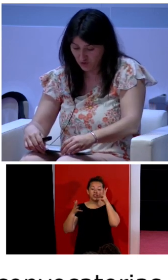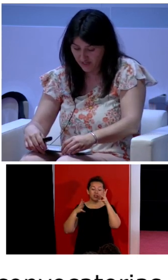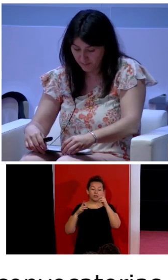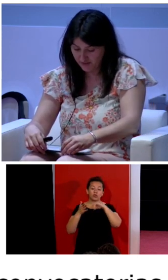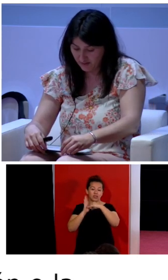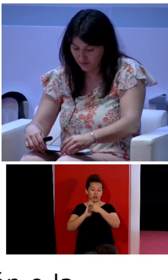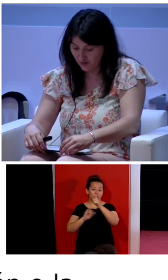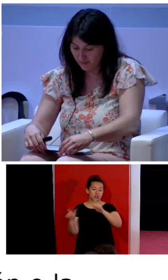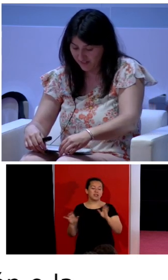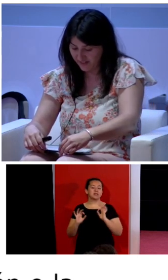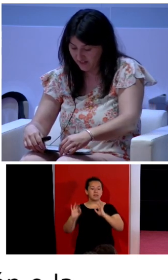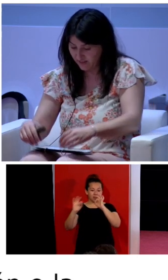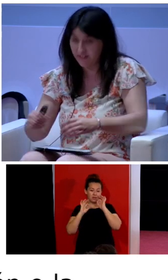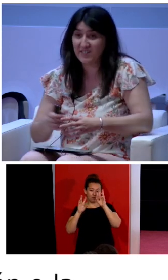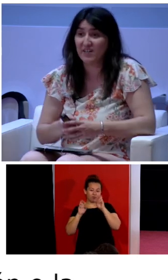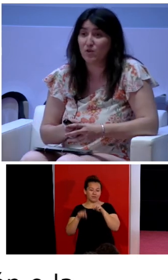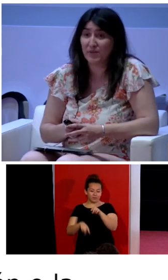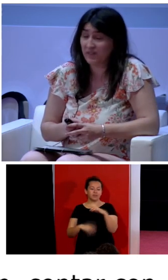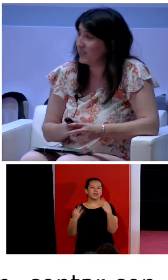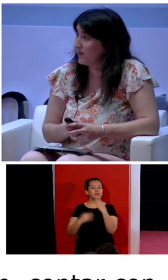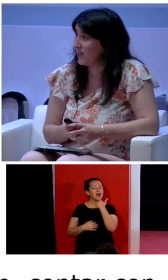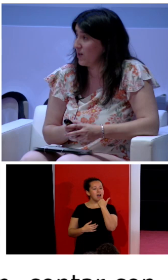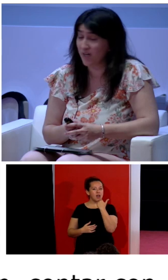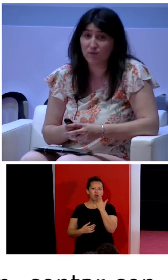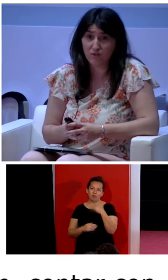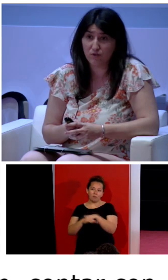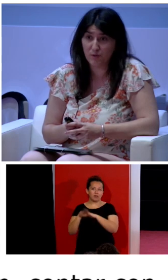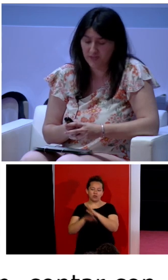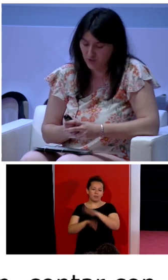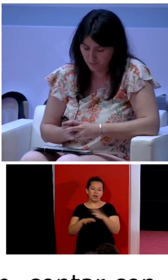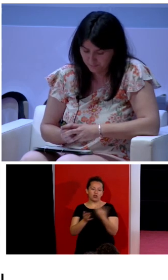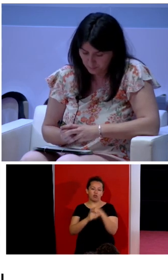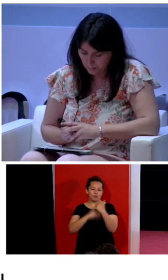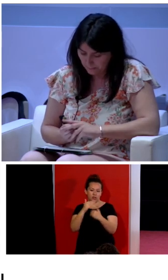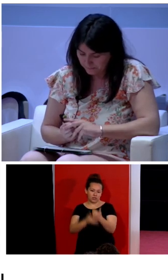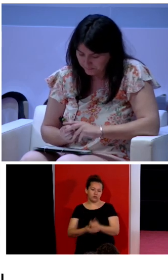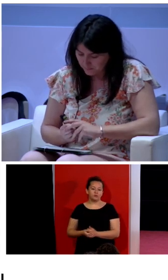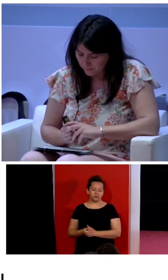de personal especializado en la materia debería ser algo imprescindible a lo largo de todo el proceso.